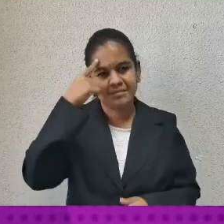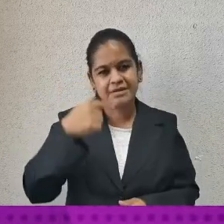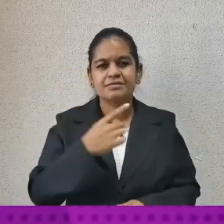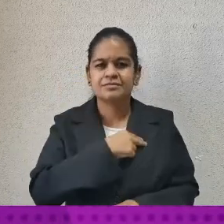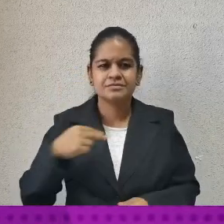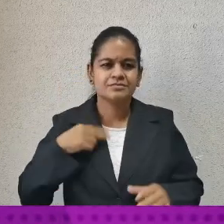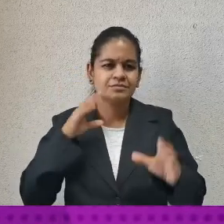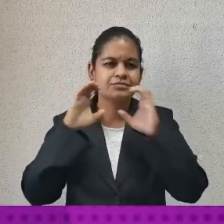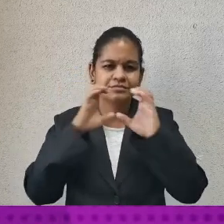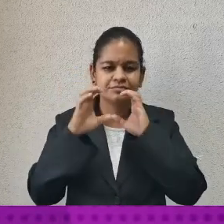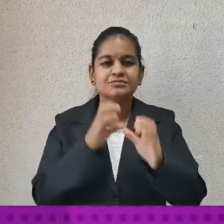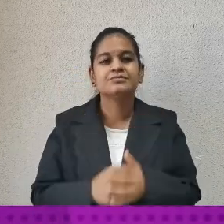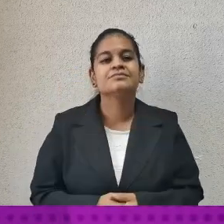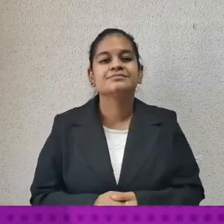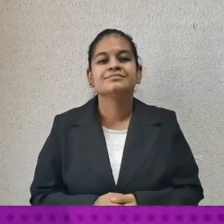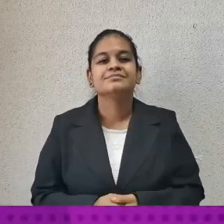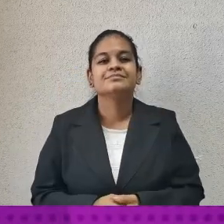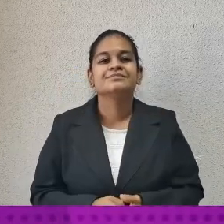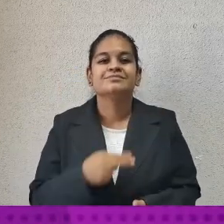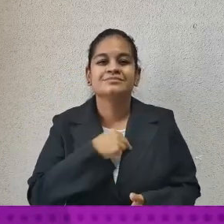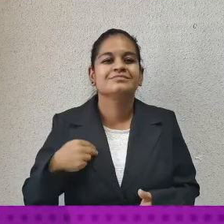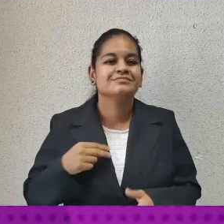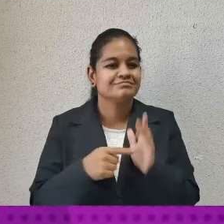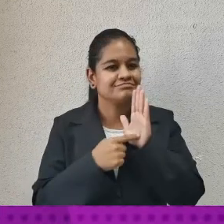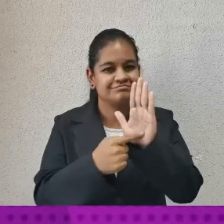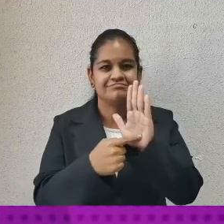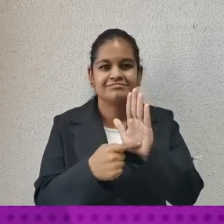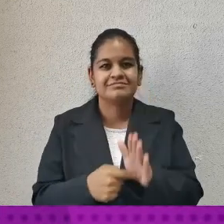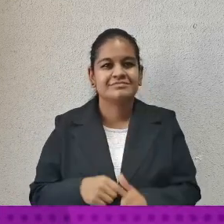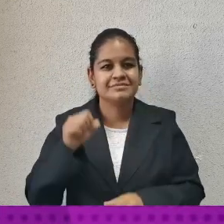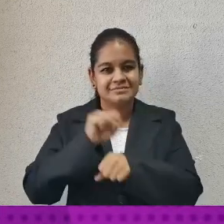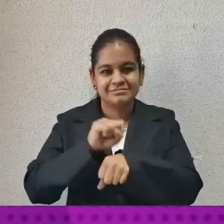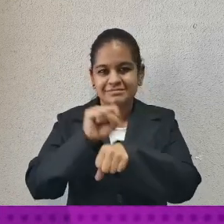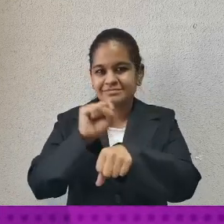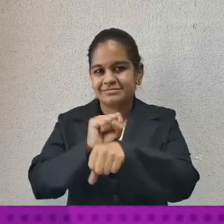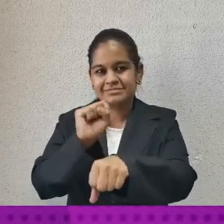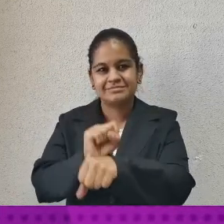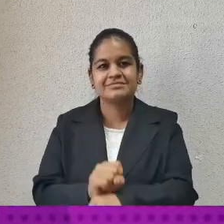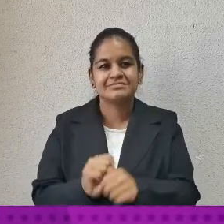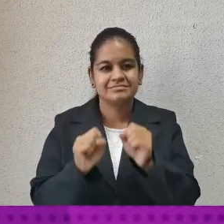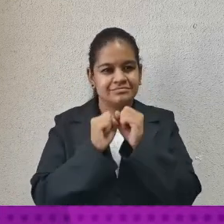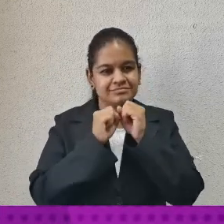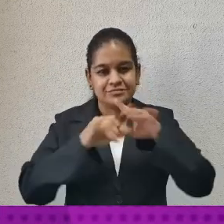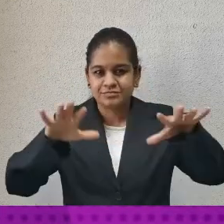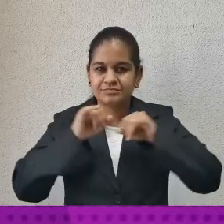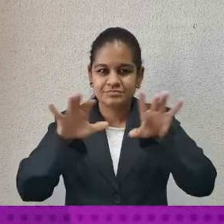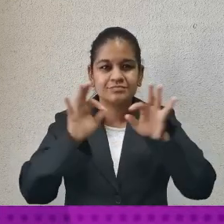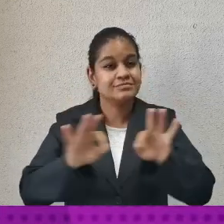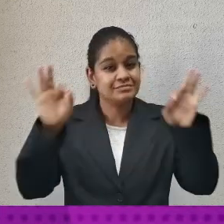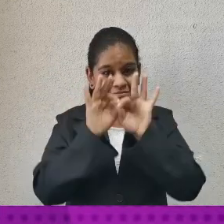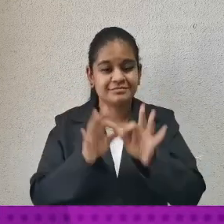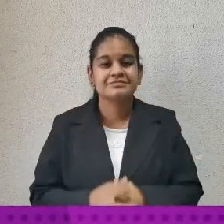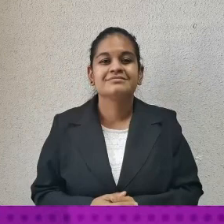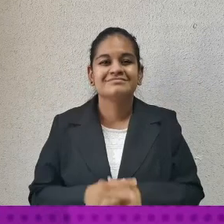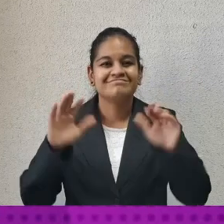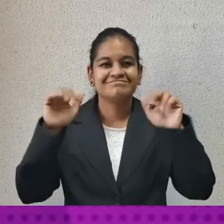para poder tener comunicación y bueno, pues seguirle presentando a nosotros con todo gusto cada semana información interesante y que sabemos que es de utilidad para